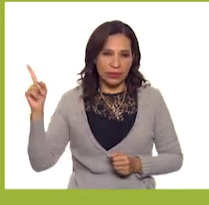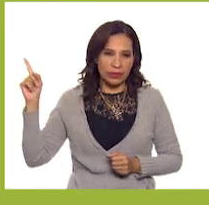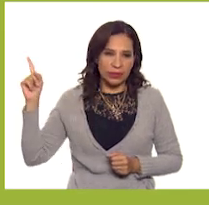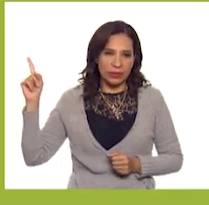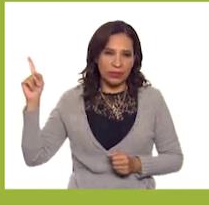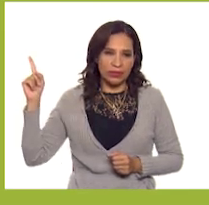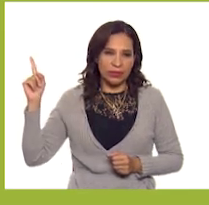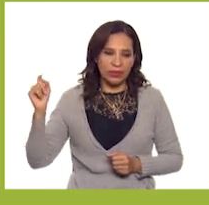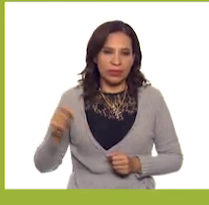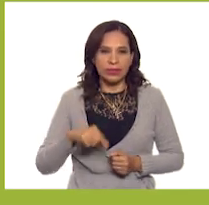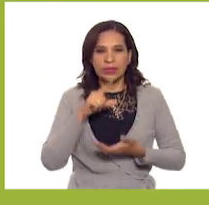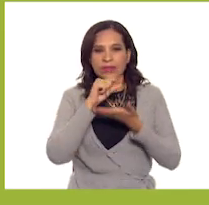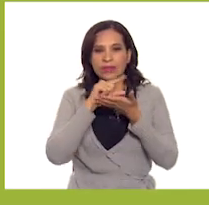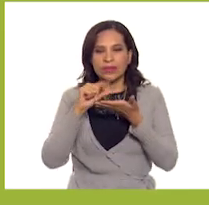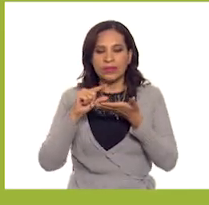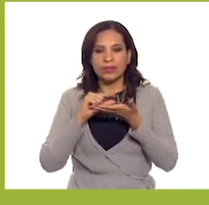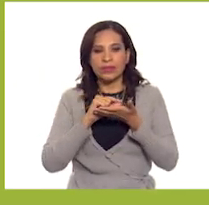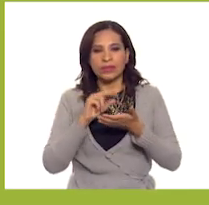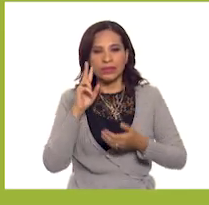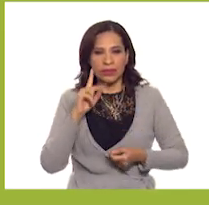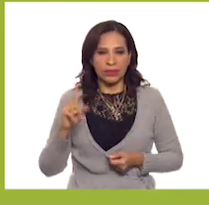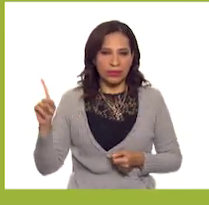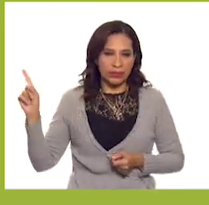@sep.mx. Twitter